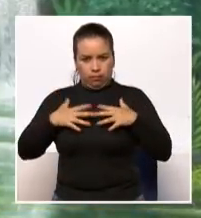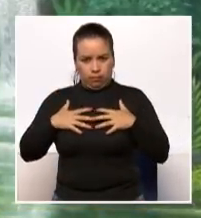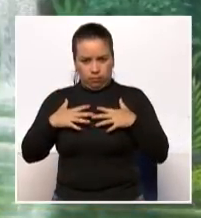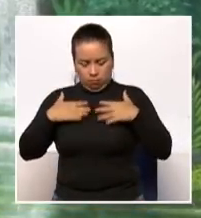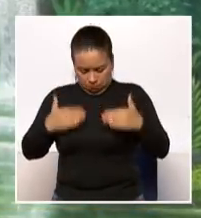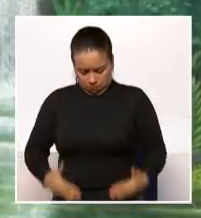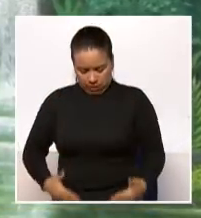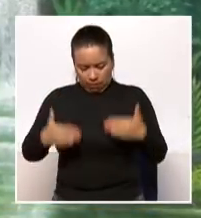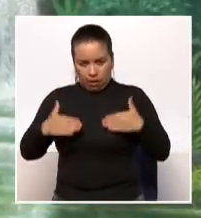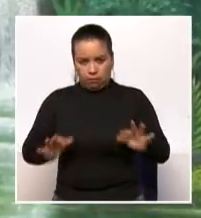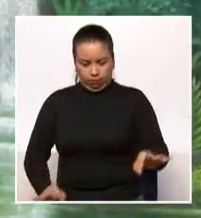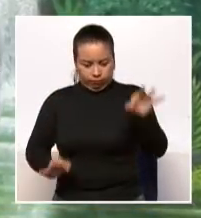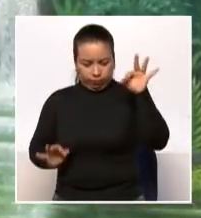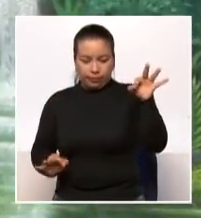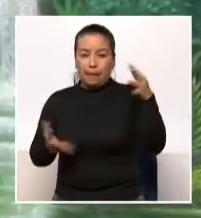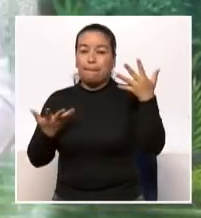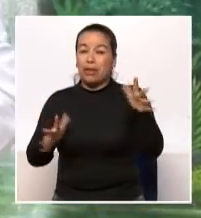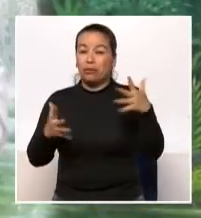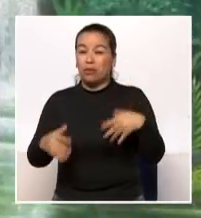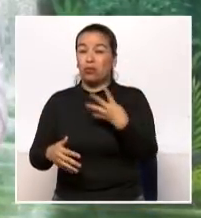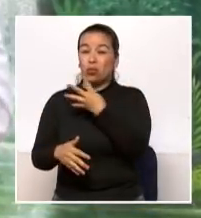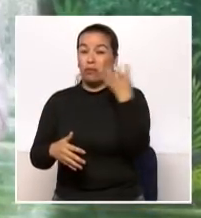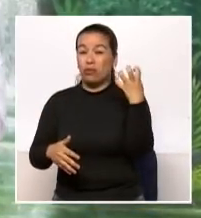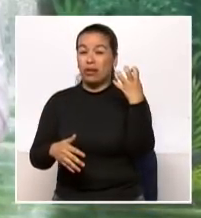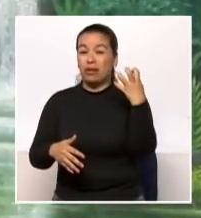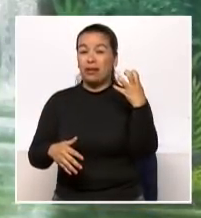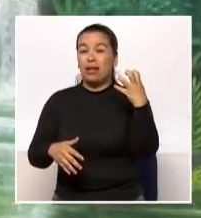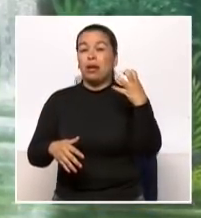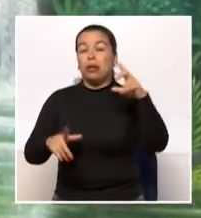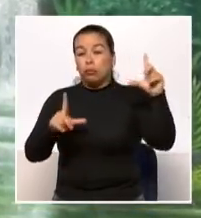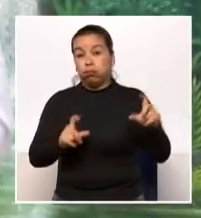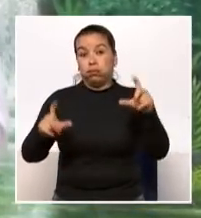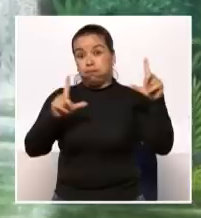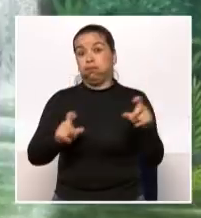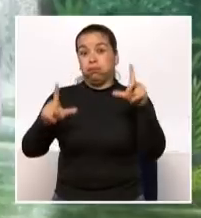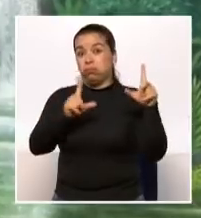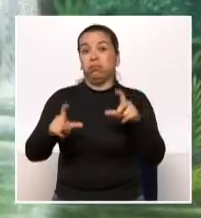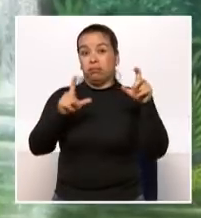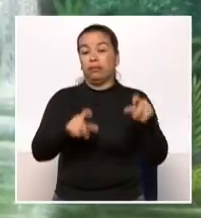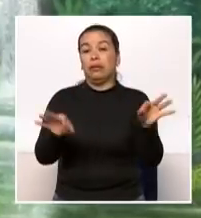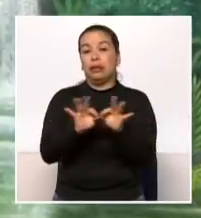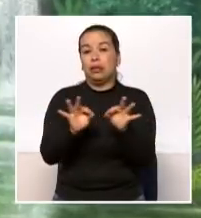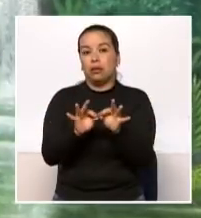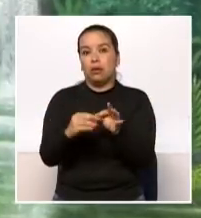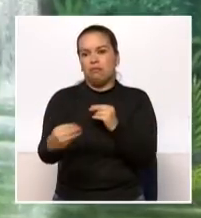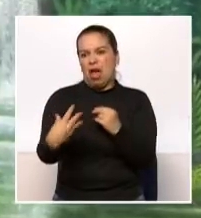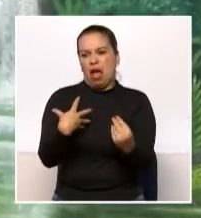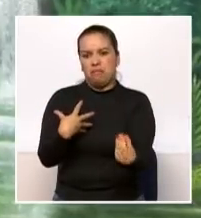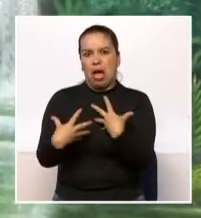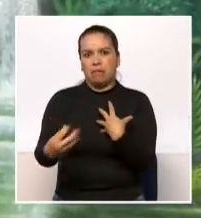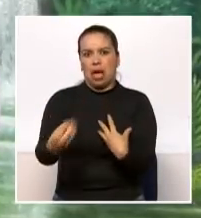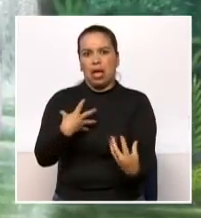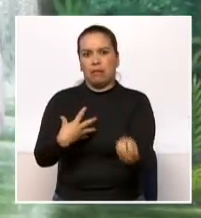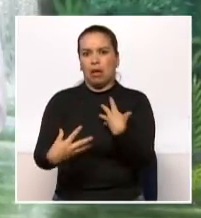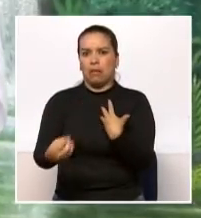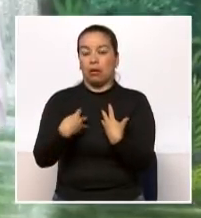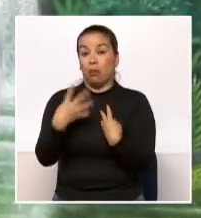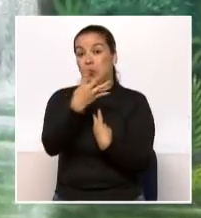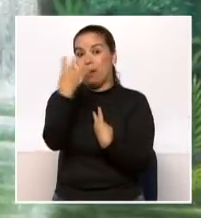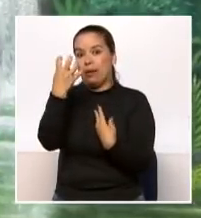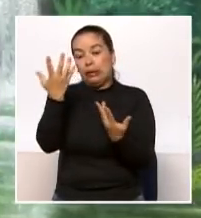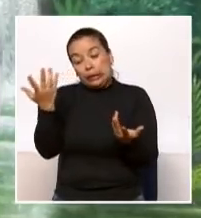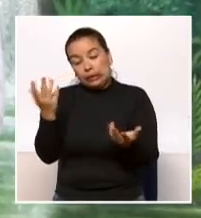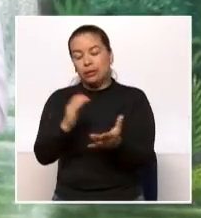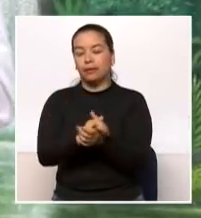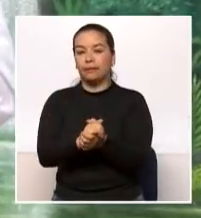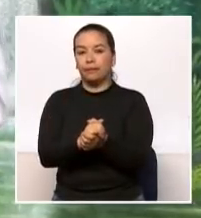tórax equivale aproximadamente a 400 radiografías simples. Entonces, obviamente, las radiaciones son 400. Y más o